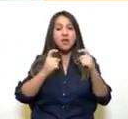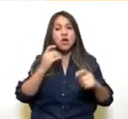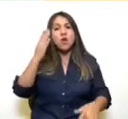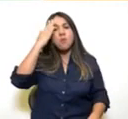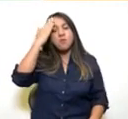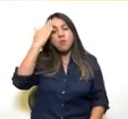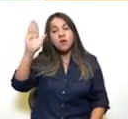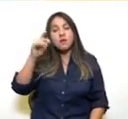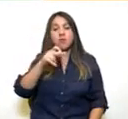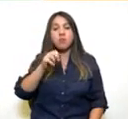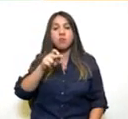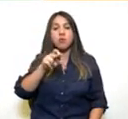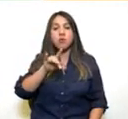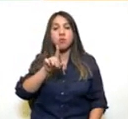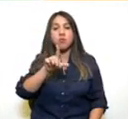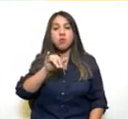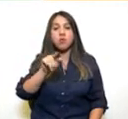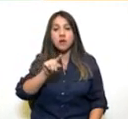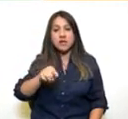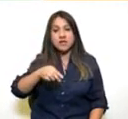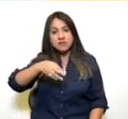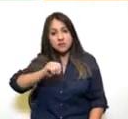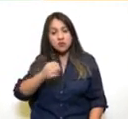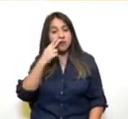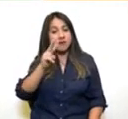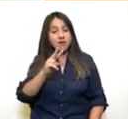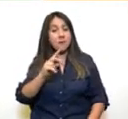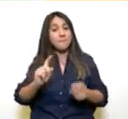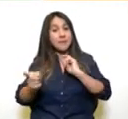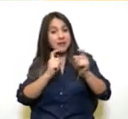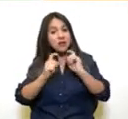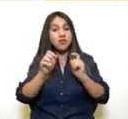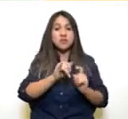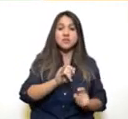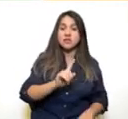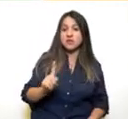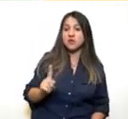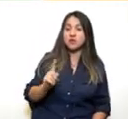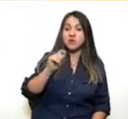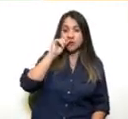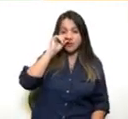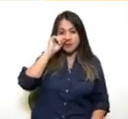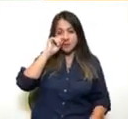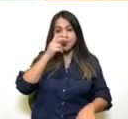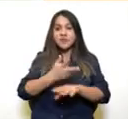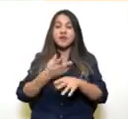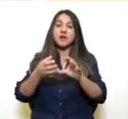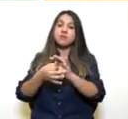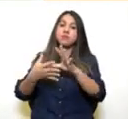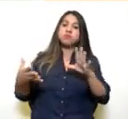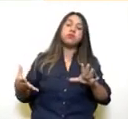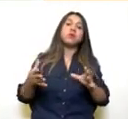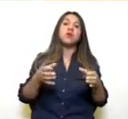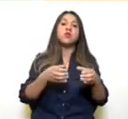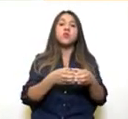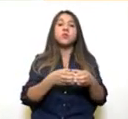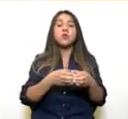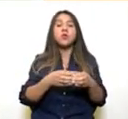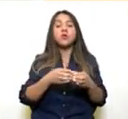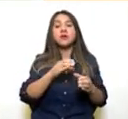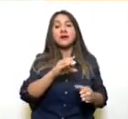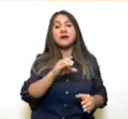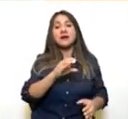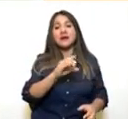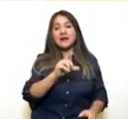populismo le parece un peligro el populismo porque si hay una desconexión entre la clase política y el pueblo